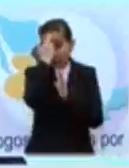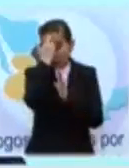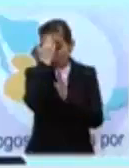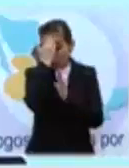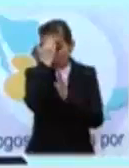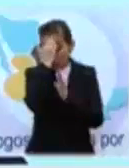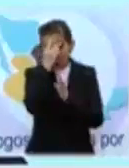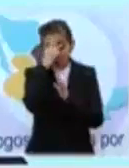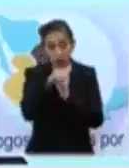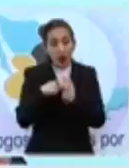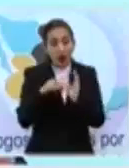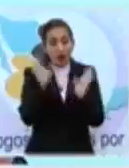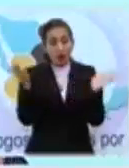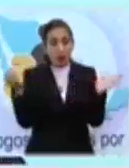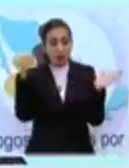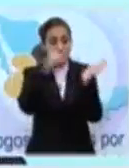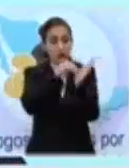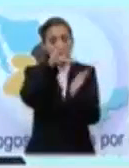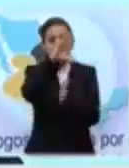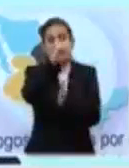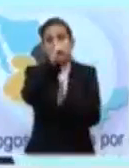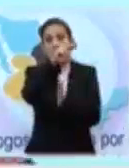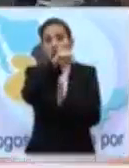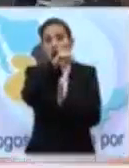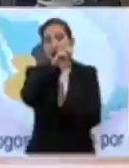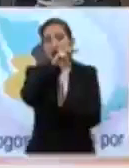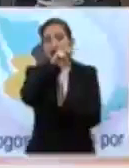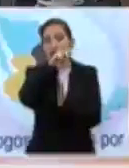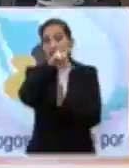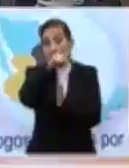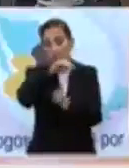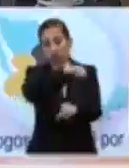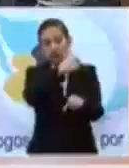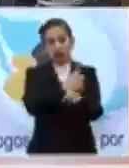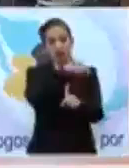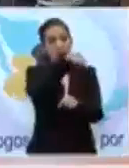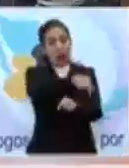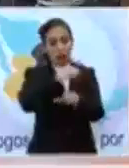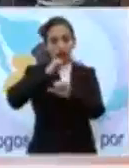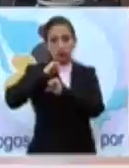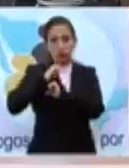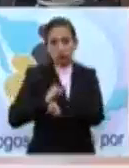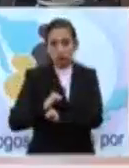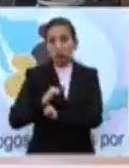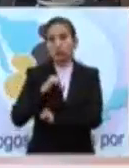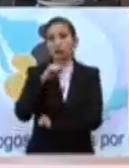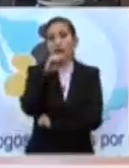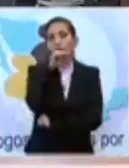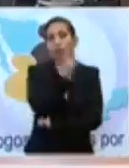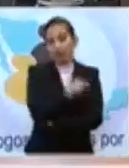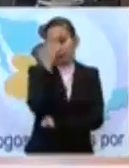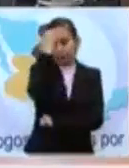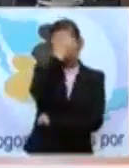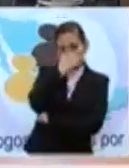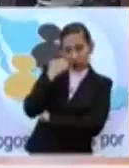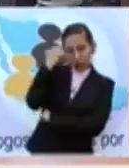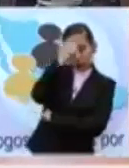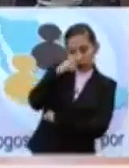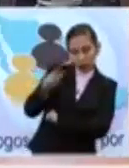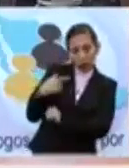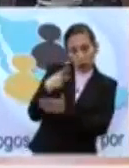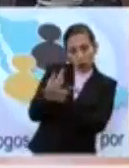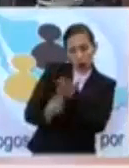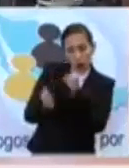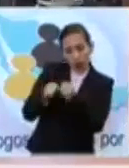México, es la constitución del Coneval, como institución que se encarga de la evaluación de la política social